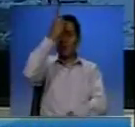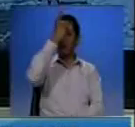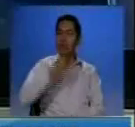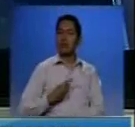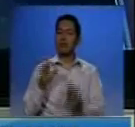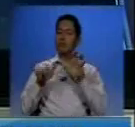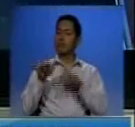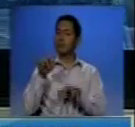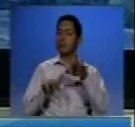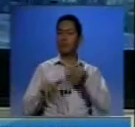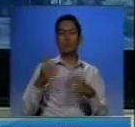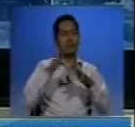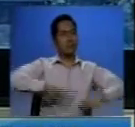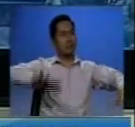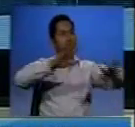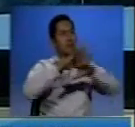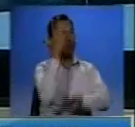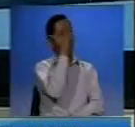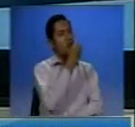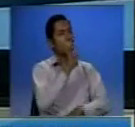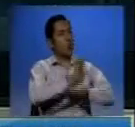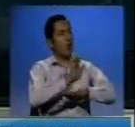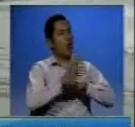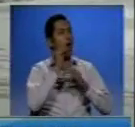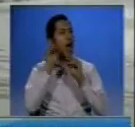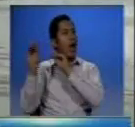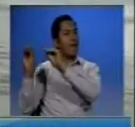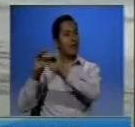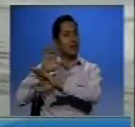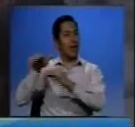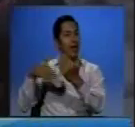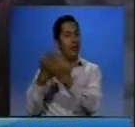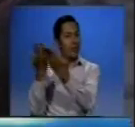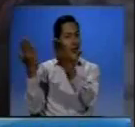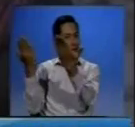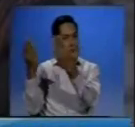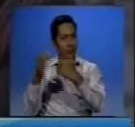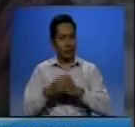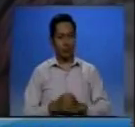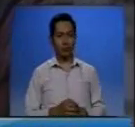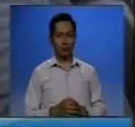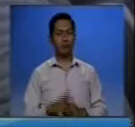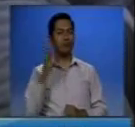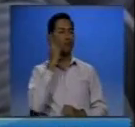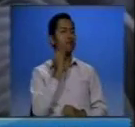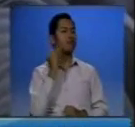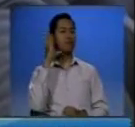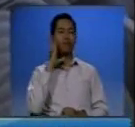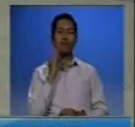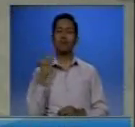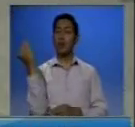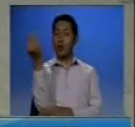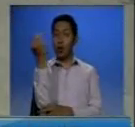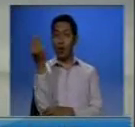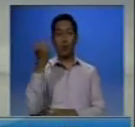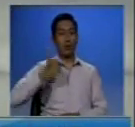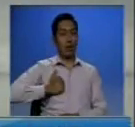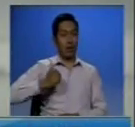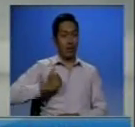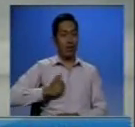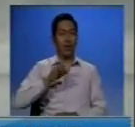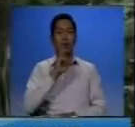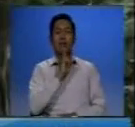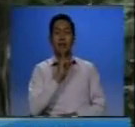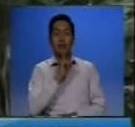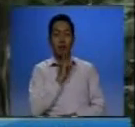escribir sobre la belleza de nuestro país. La experiencia vivida en el Ecuador por estos jóvenes de Canadá, Estados